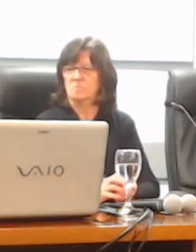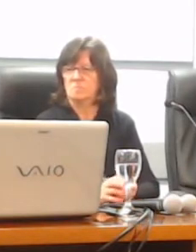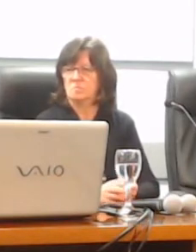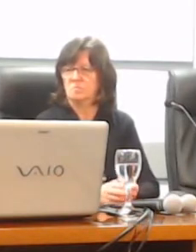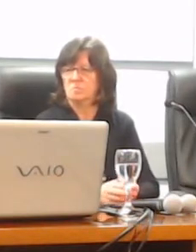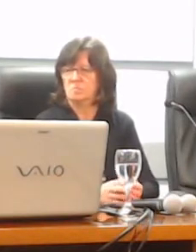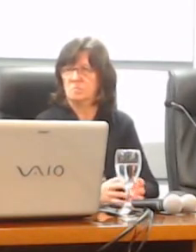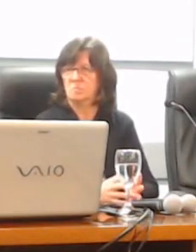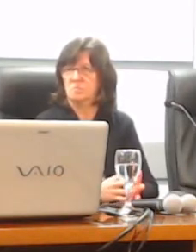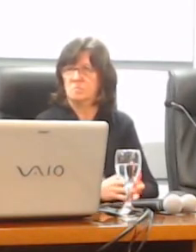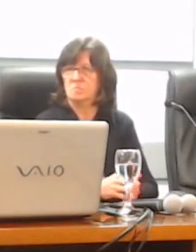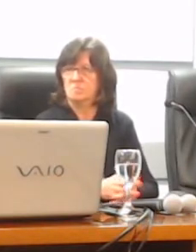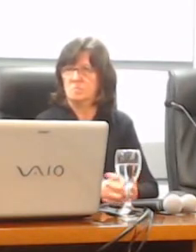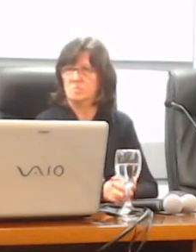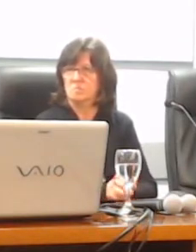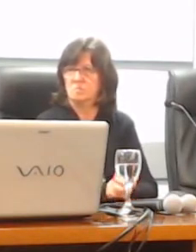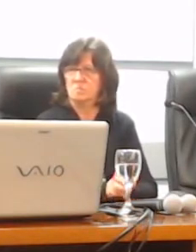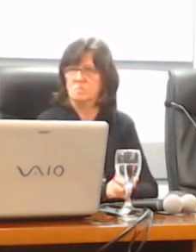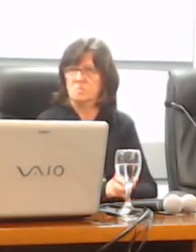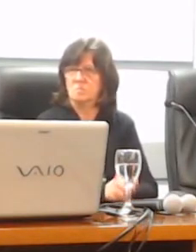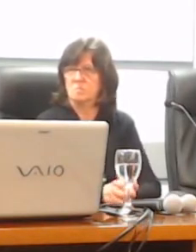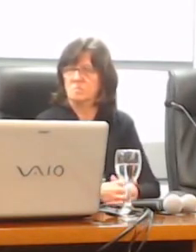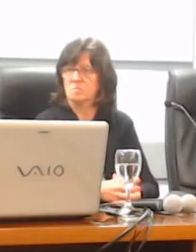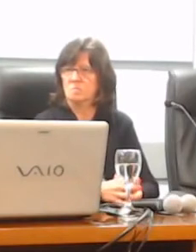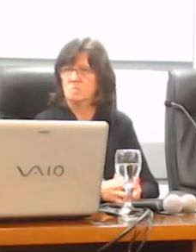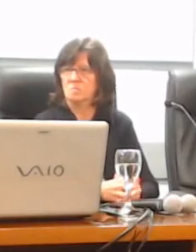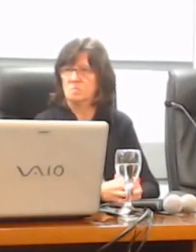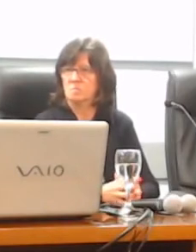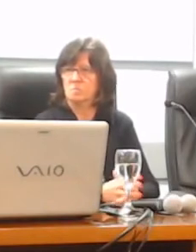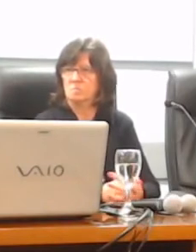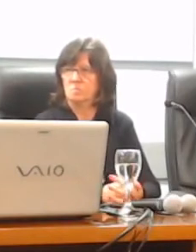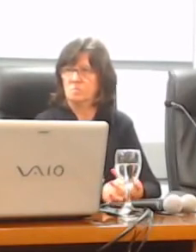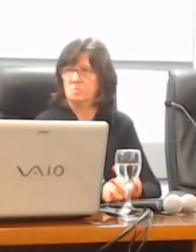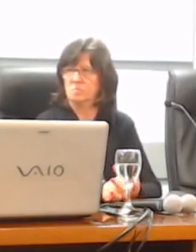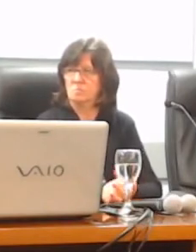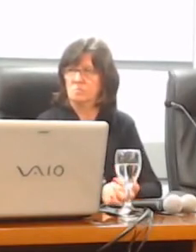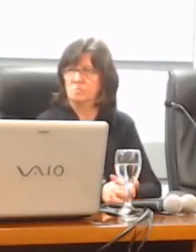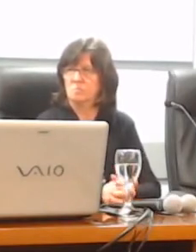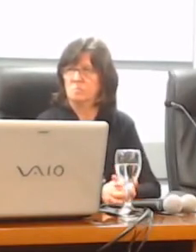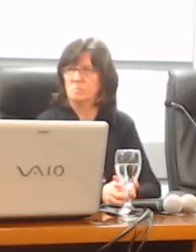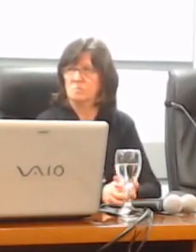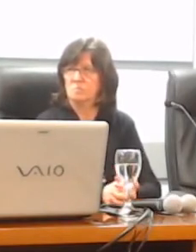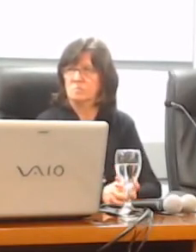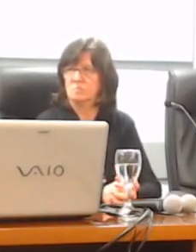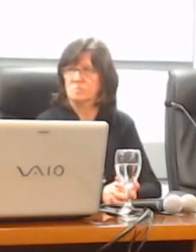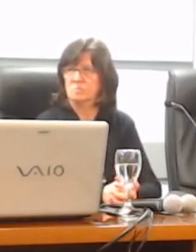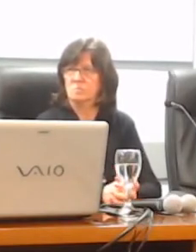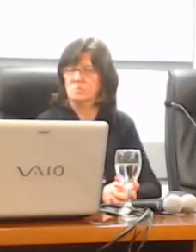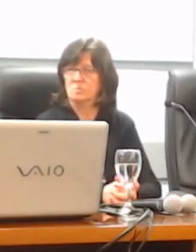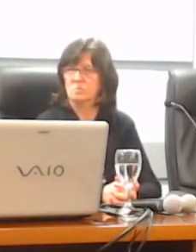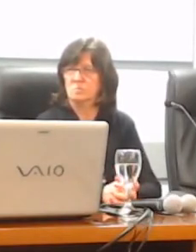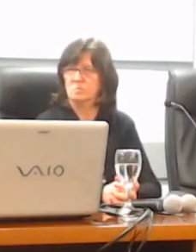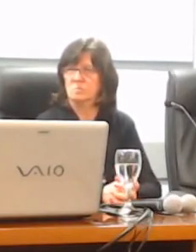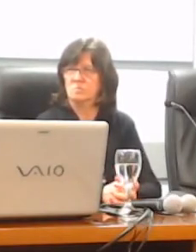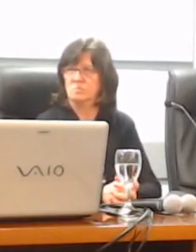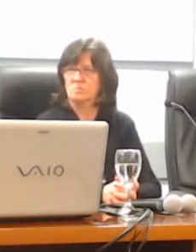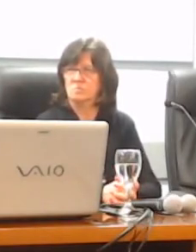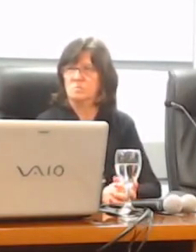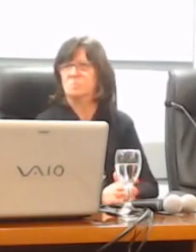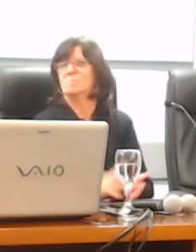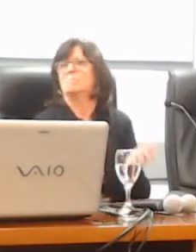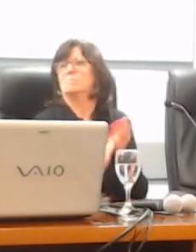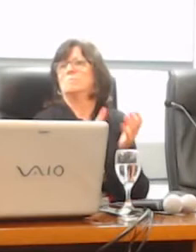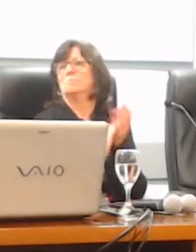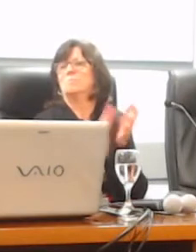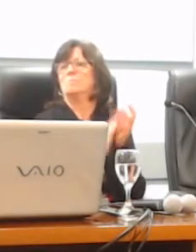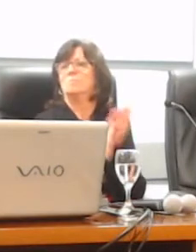buena, y que nos sirva para sensibilizarnos a todos en este tema y aportar el conocimiento que precisamos. Bueno, muchas gracias a ustedes.